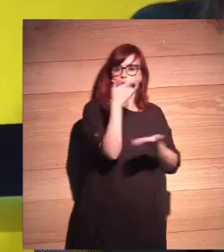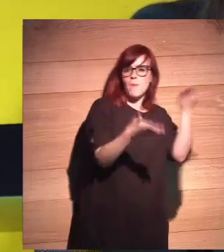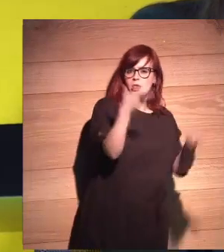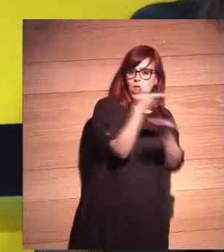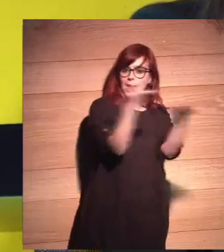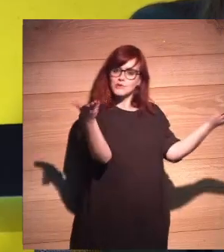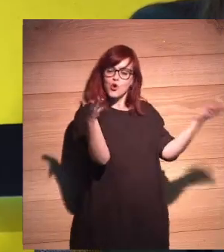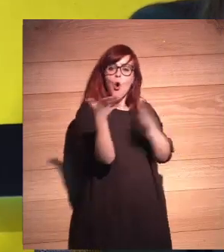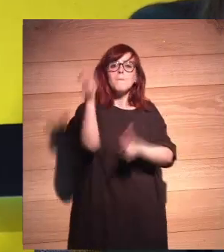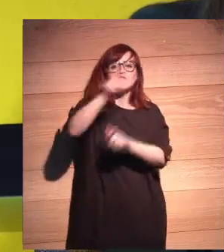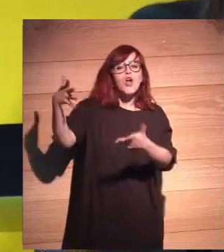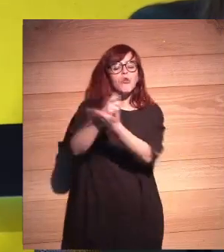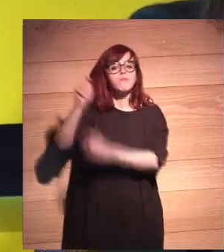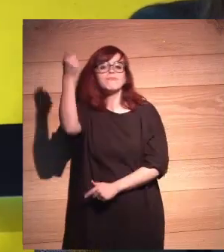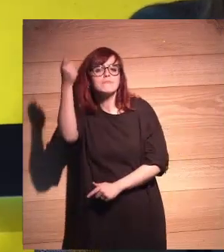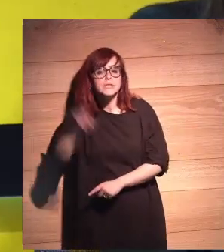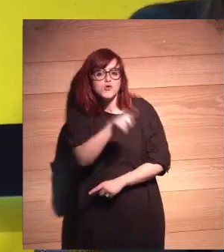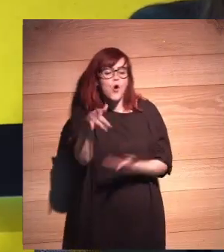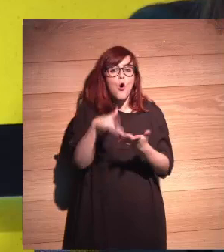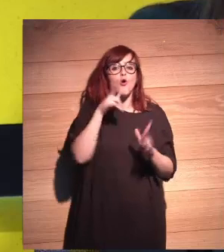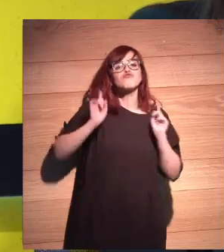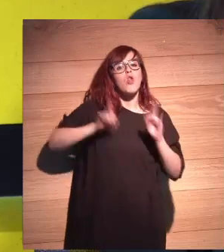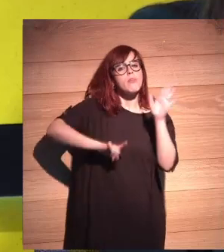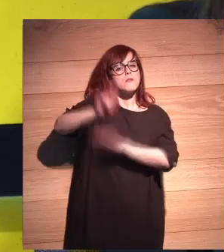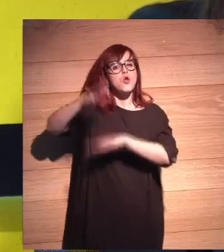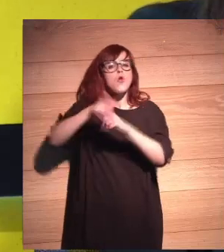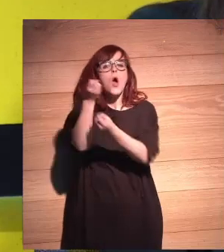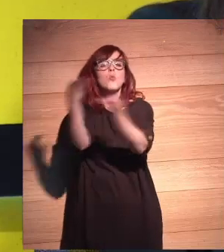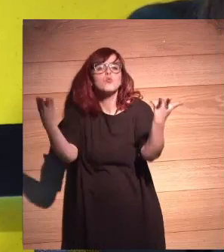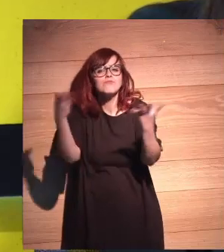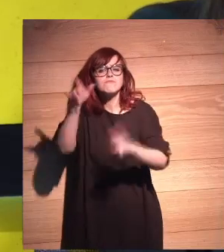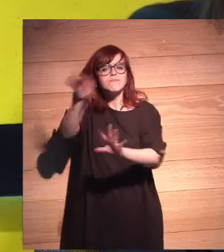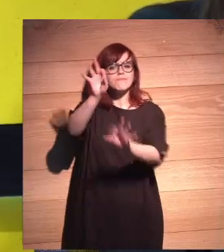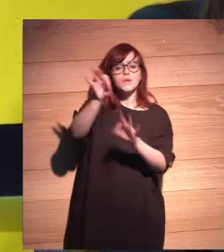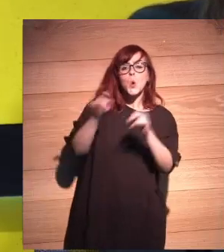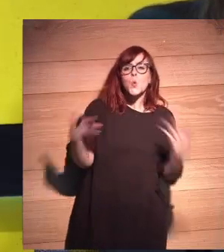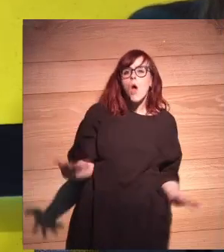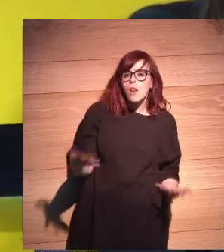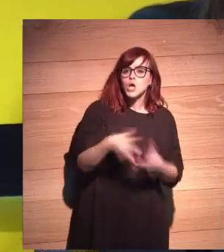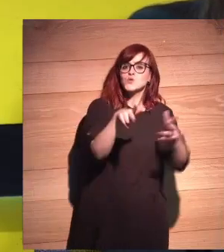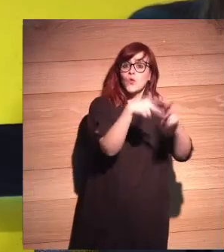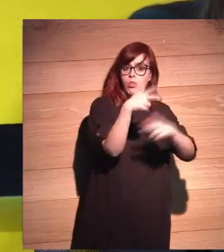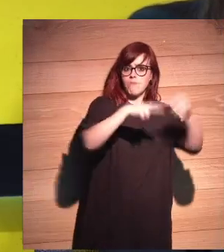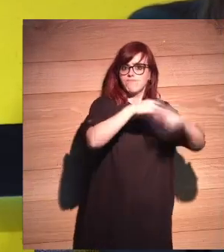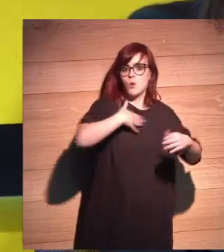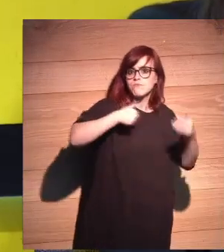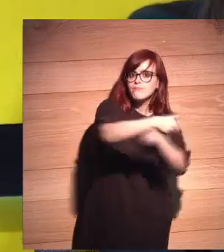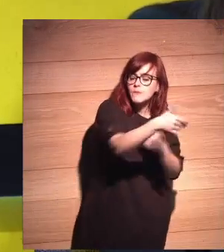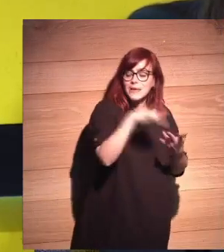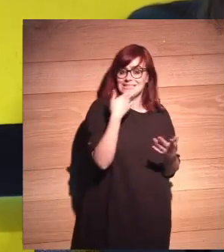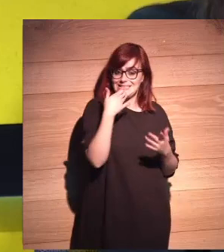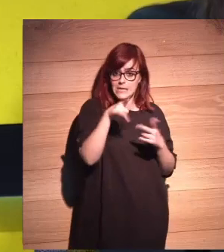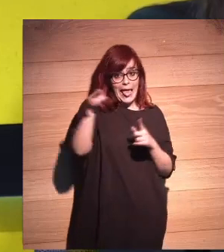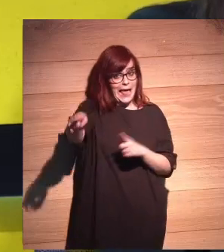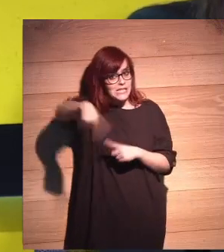ser para toda la humanidad. Solo lo podrán desarrollar unos cuantos. ¿Qué tipo de sociedad vamos a construir si seguimos